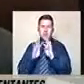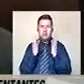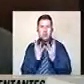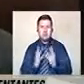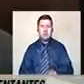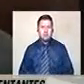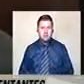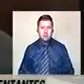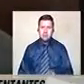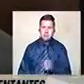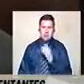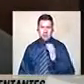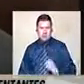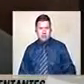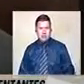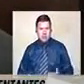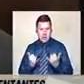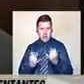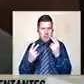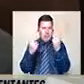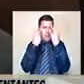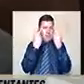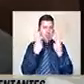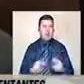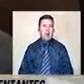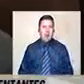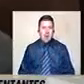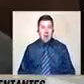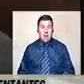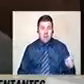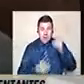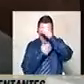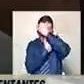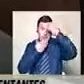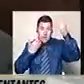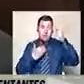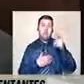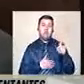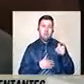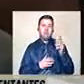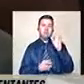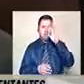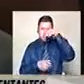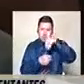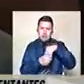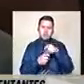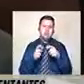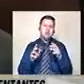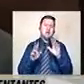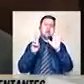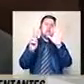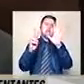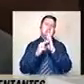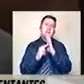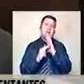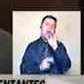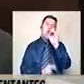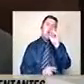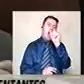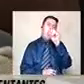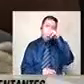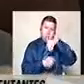señores ciudadanos que nos ven a esta hora las farc están integradas por algo más de 7.000 hombres y mujeres